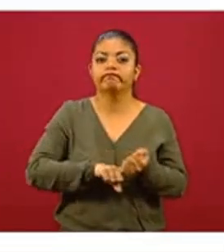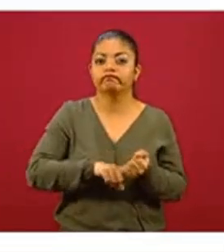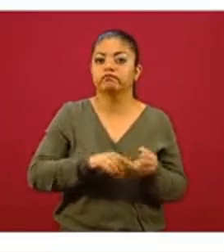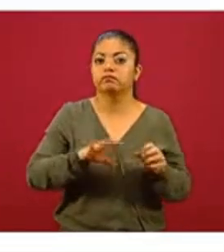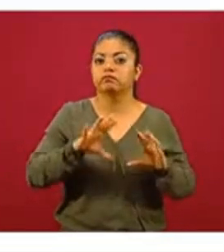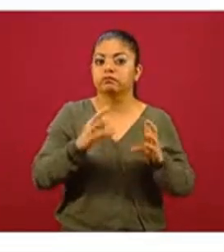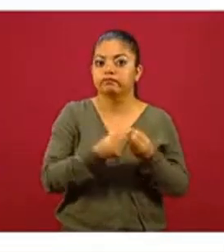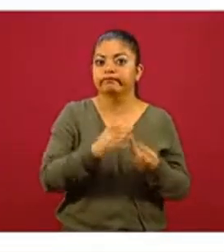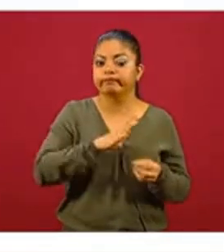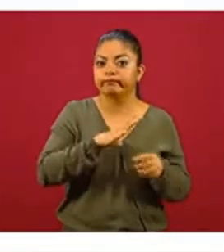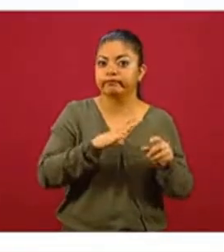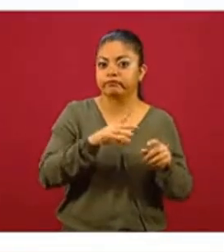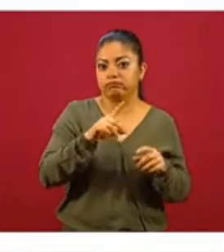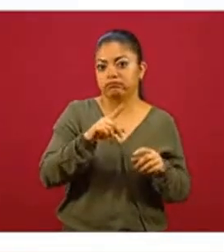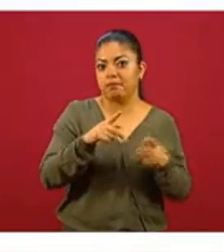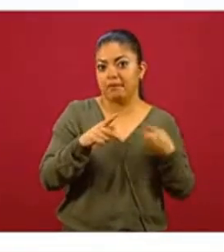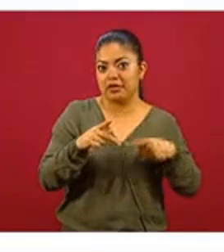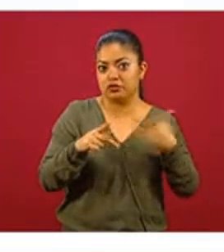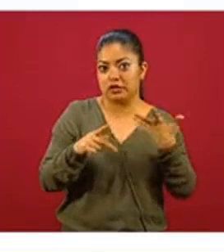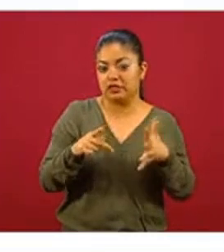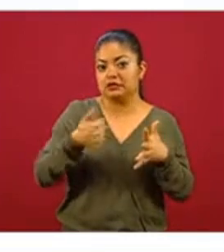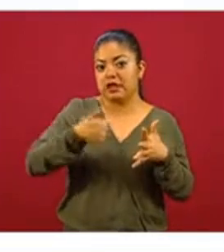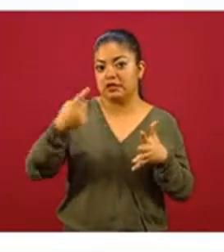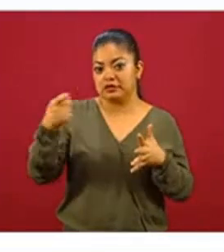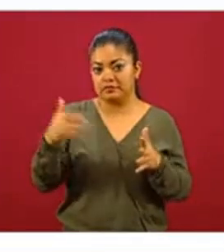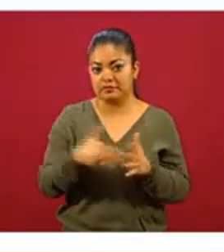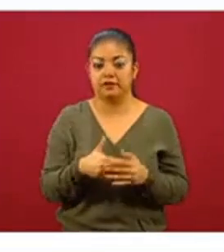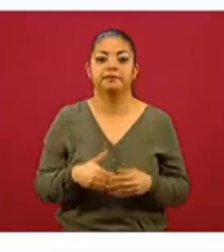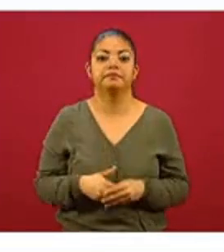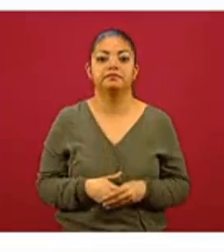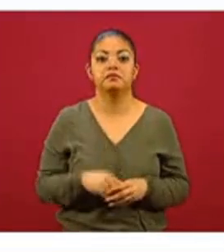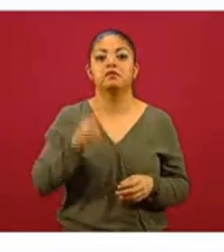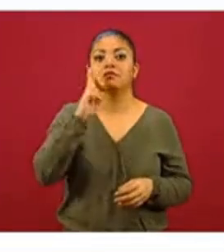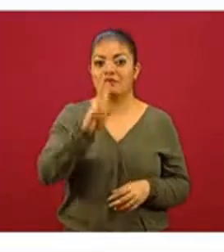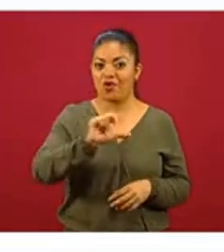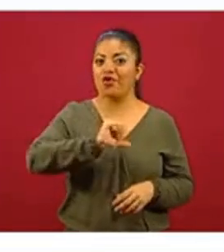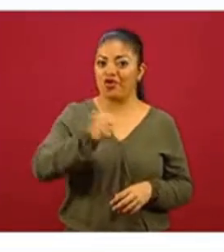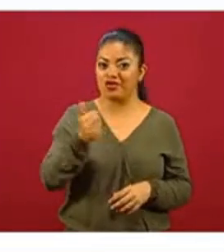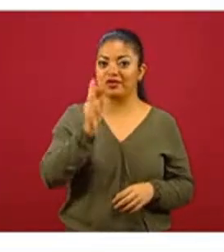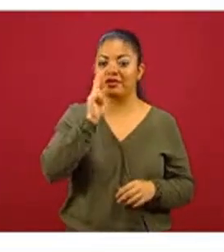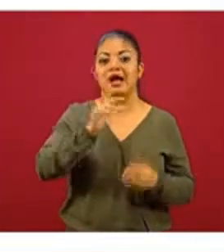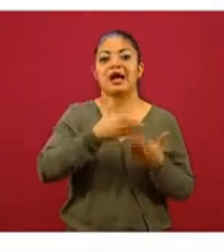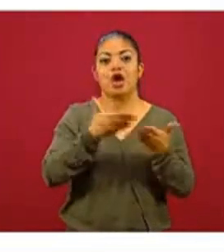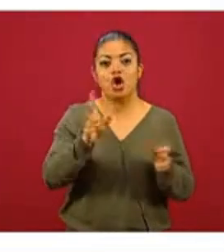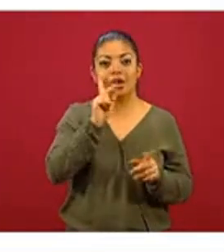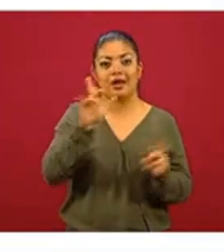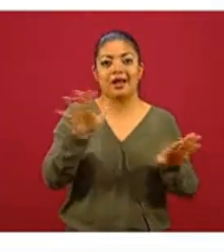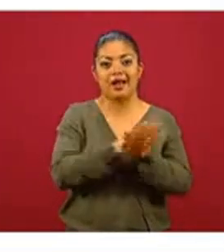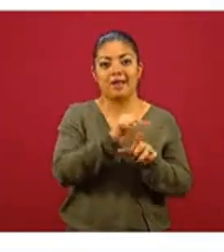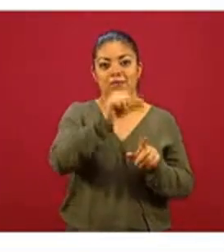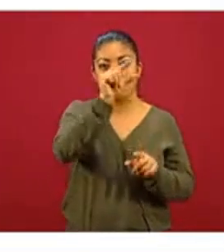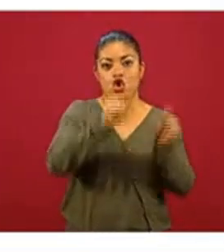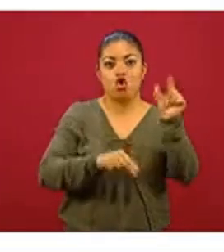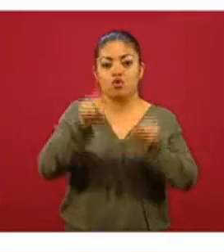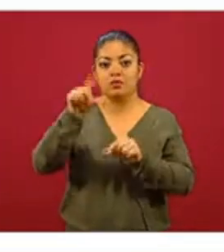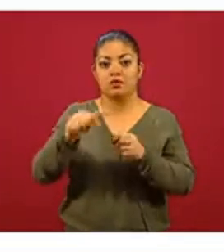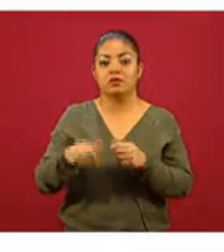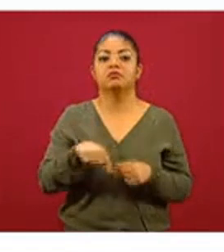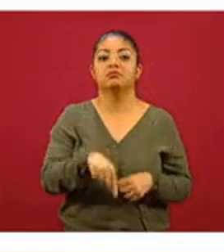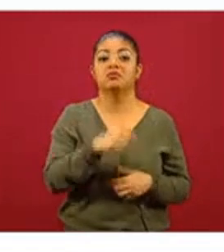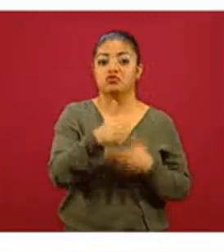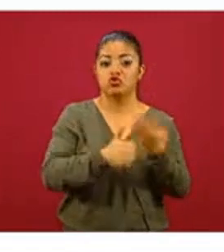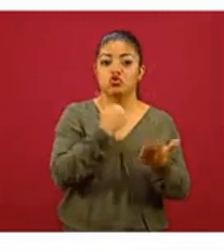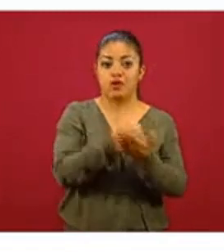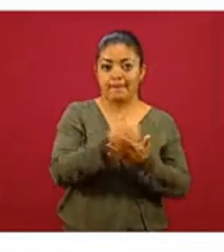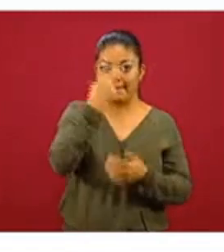los contagios. En la siguiente, lo que vemos es la misma información en un gráfico de columnas, en donde la Ciudad de México se ha mantenido con